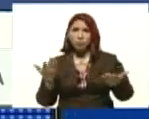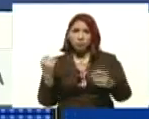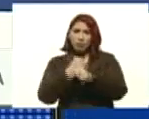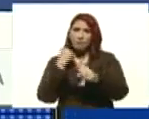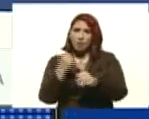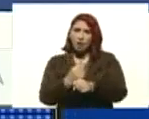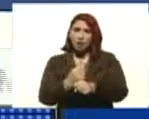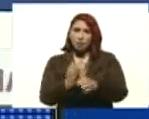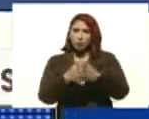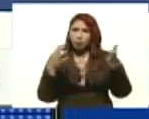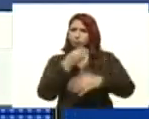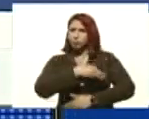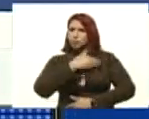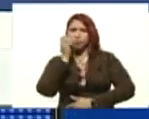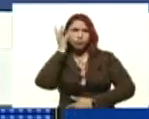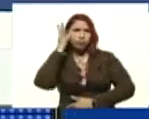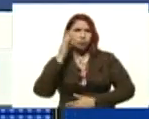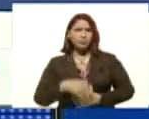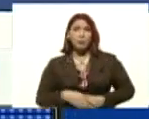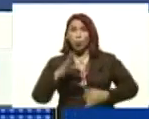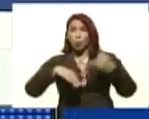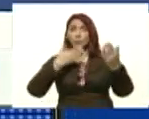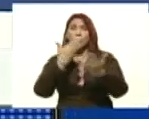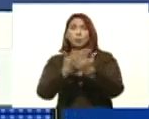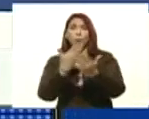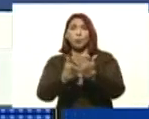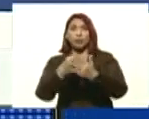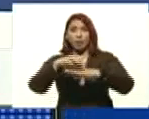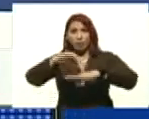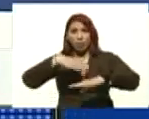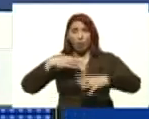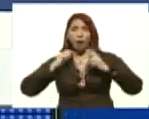trabajar esa gran misión. Fue la última propuesta que me dejó